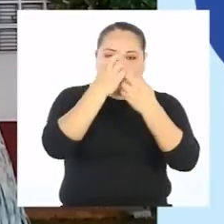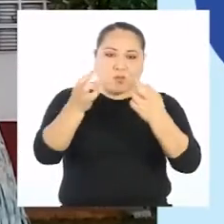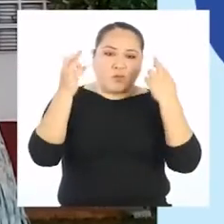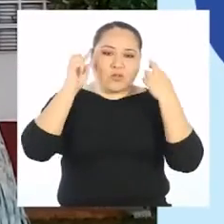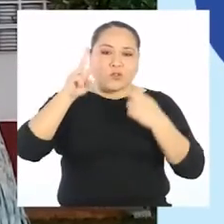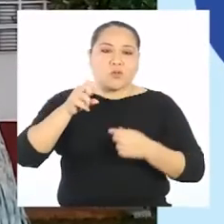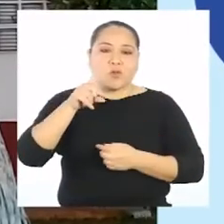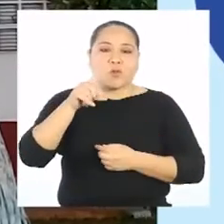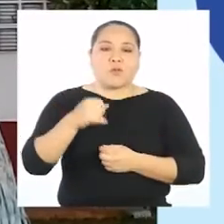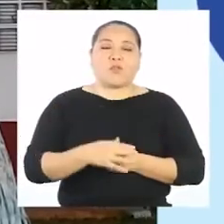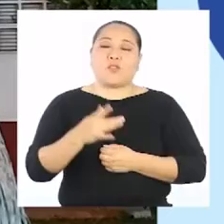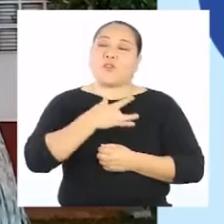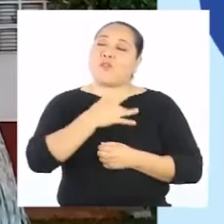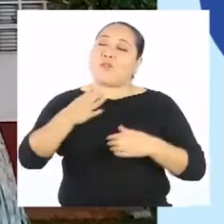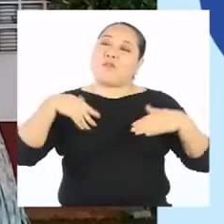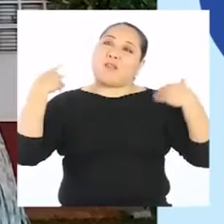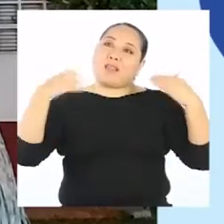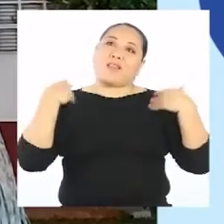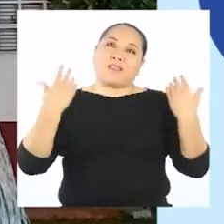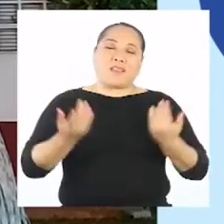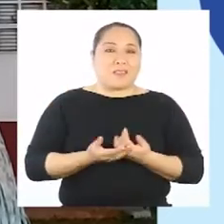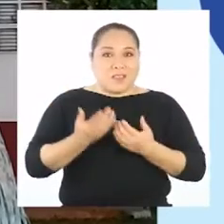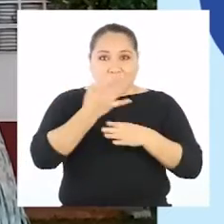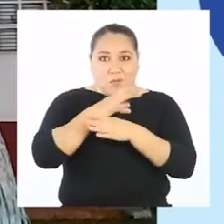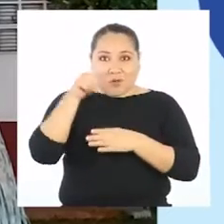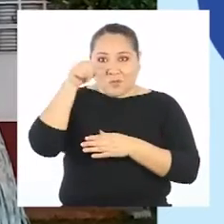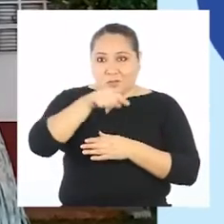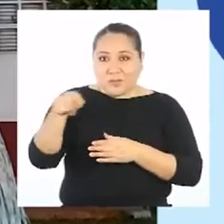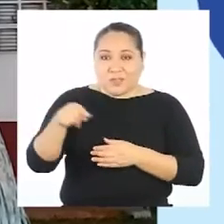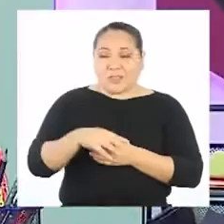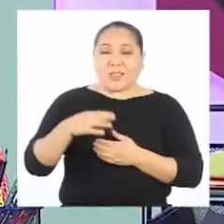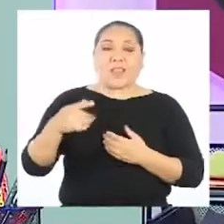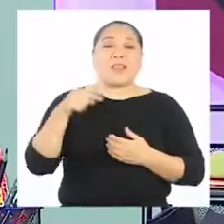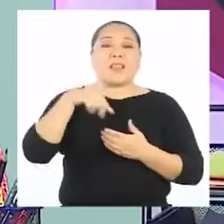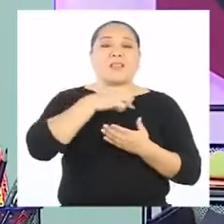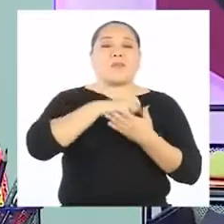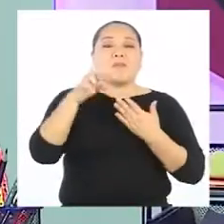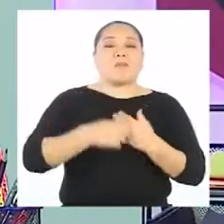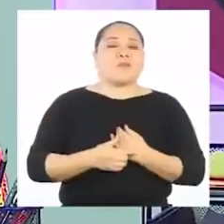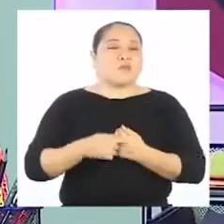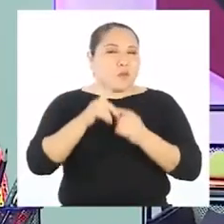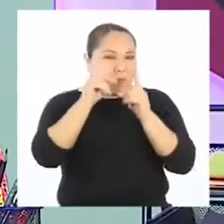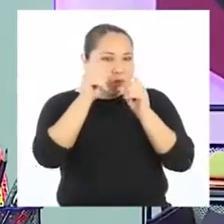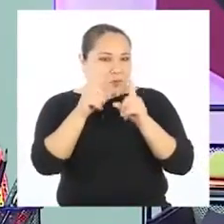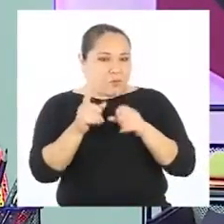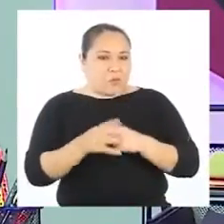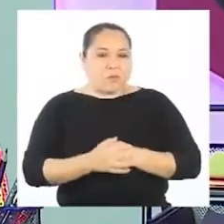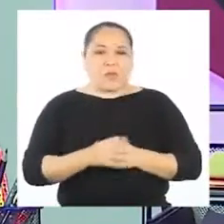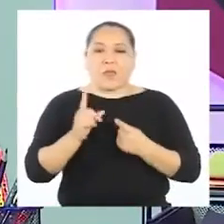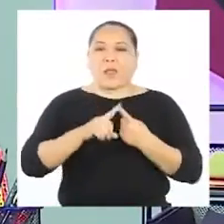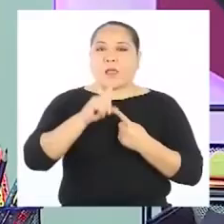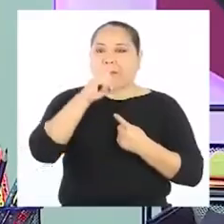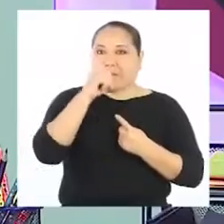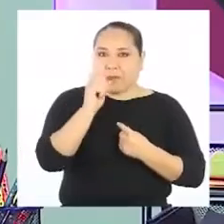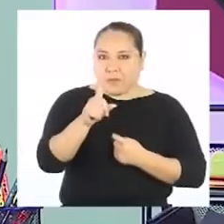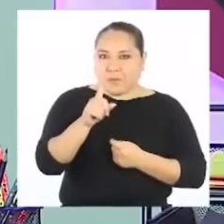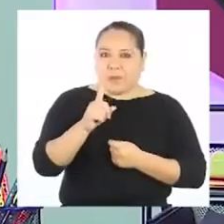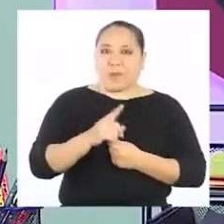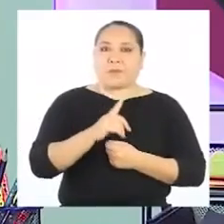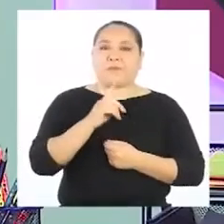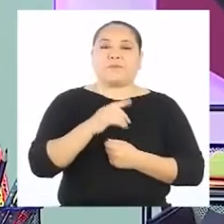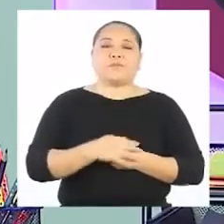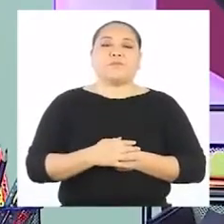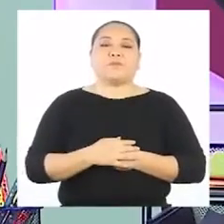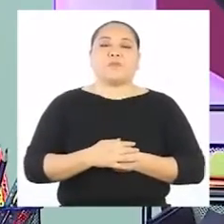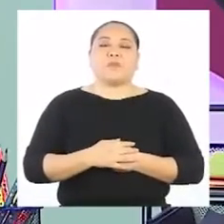chicas de la promo 2021. Estoy muy feliz de estar con ustedes en el programa de hoy. Tenemos unas preguntas que hacerle. La primera es